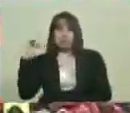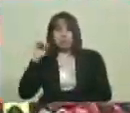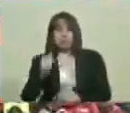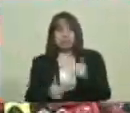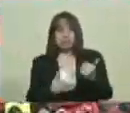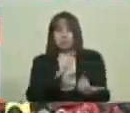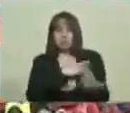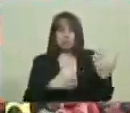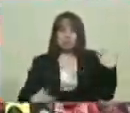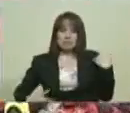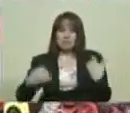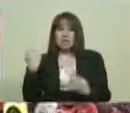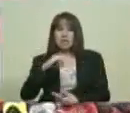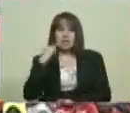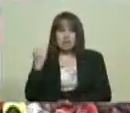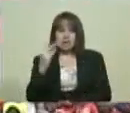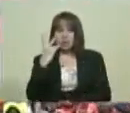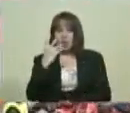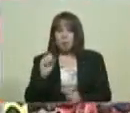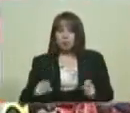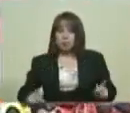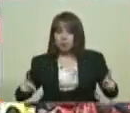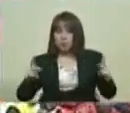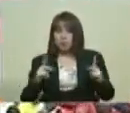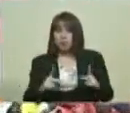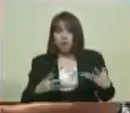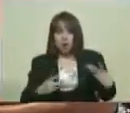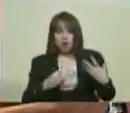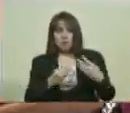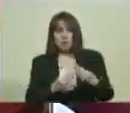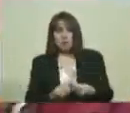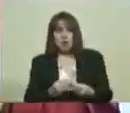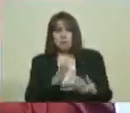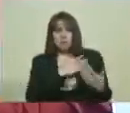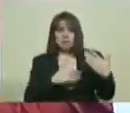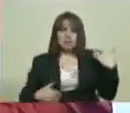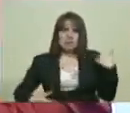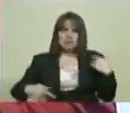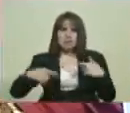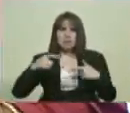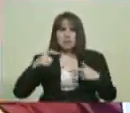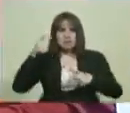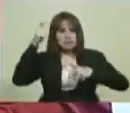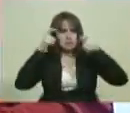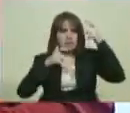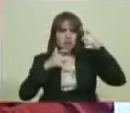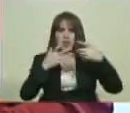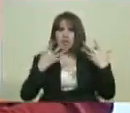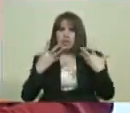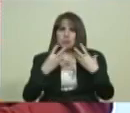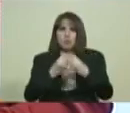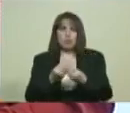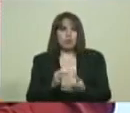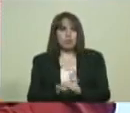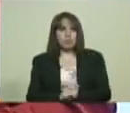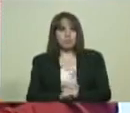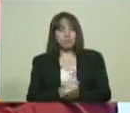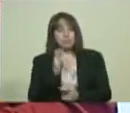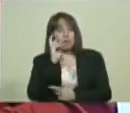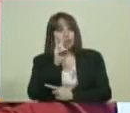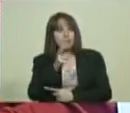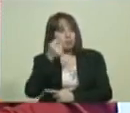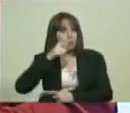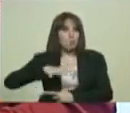de la izquierda en dos oportunidades. Acompañó al comandante Chávez en todas las campañas. Me dijo, he visto un pueblo